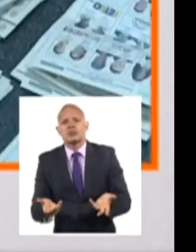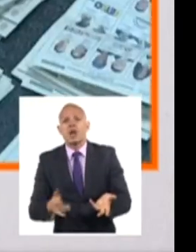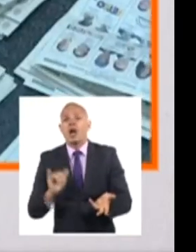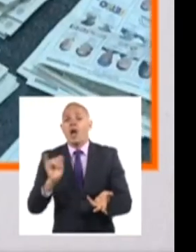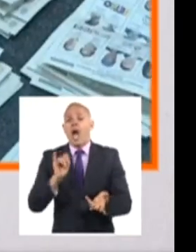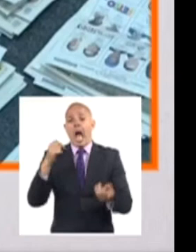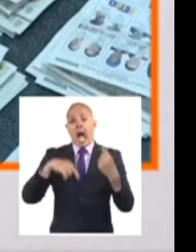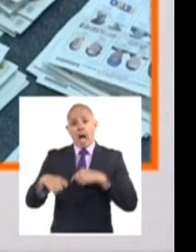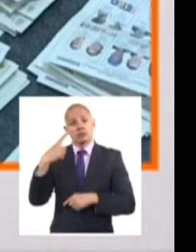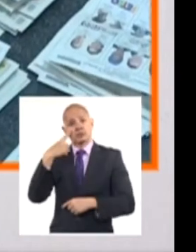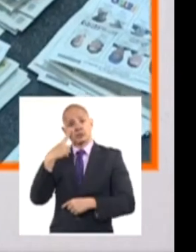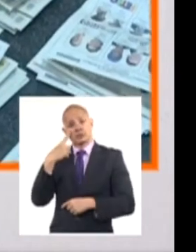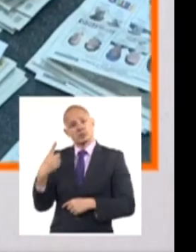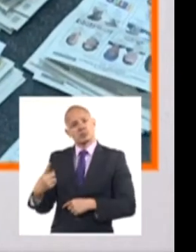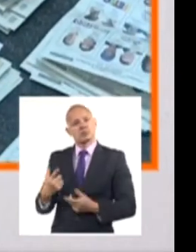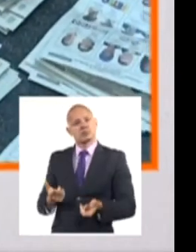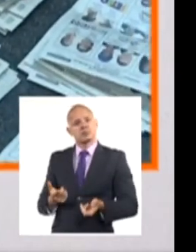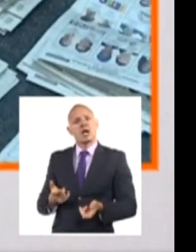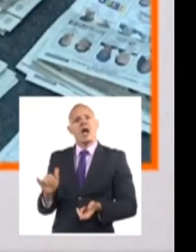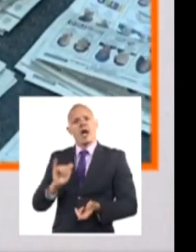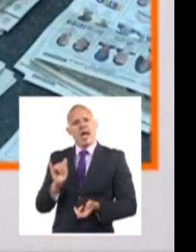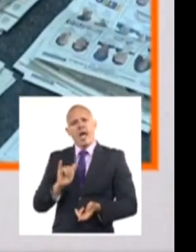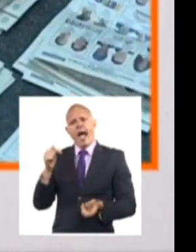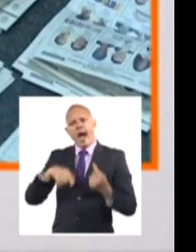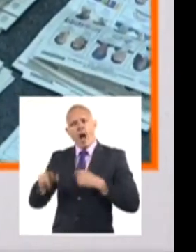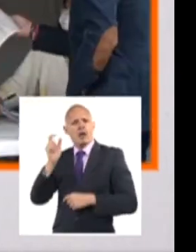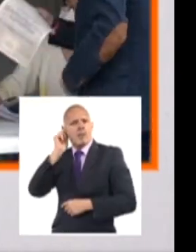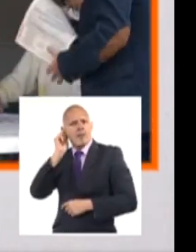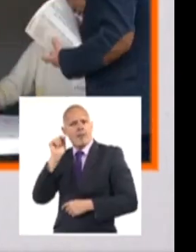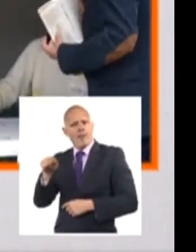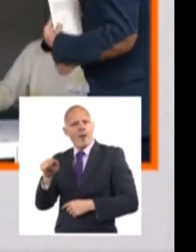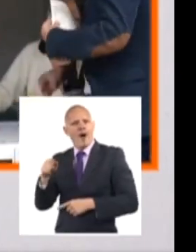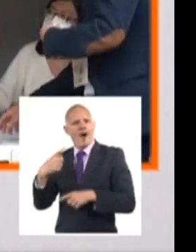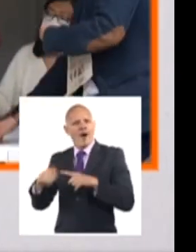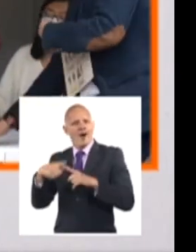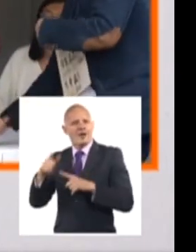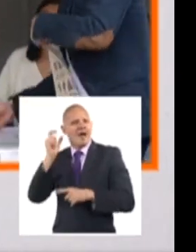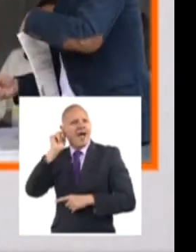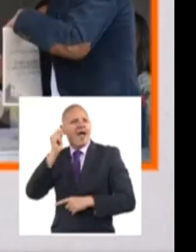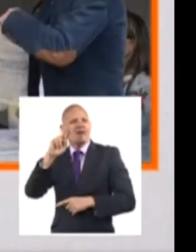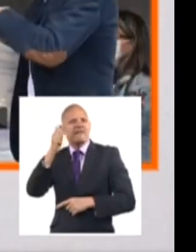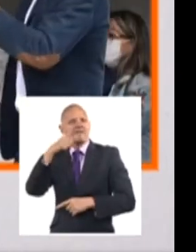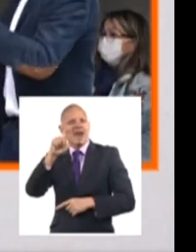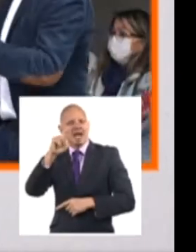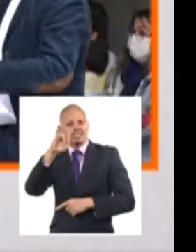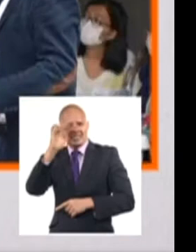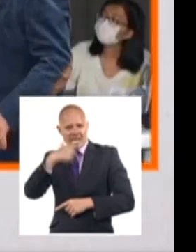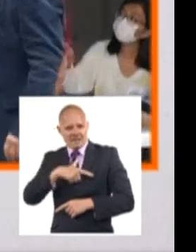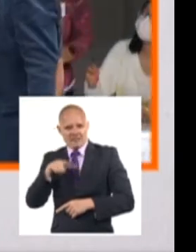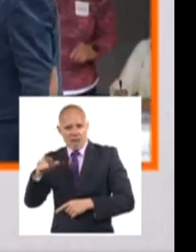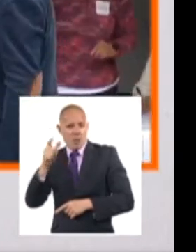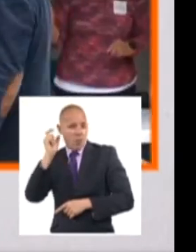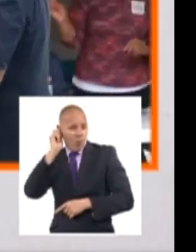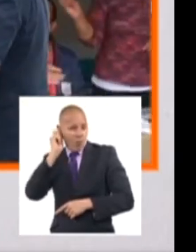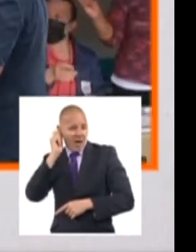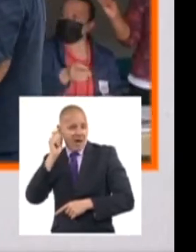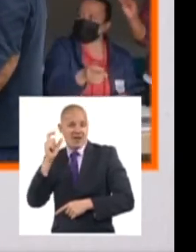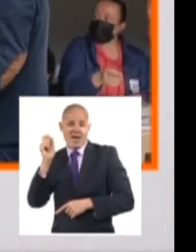los medios que es una política muy interesante pues puede funcionar de hecho no la presencia de francia